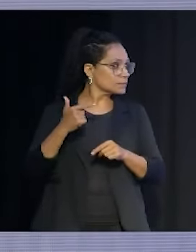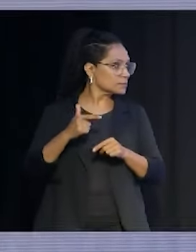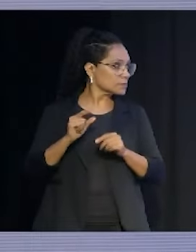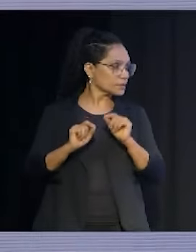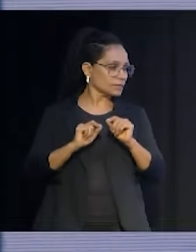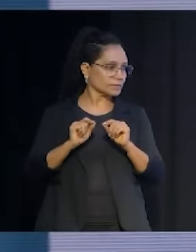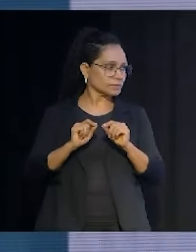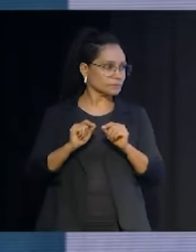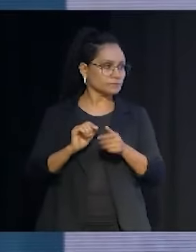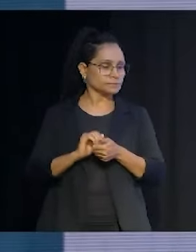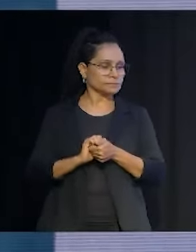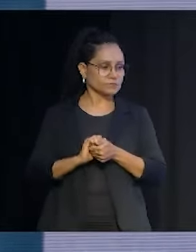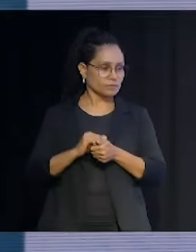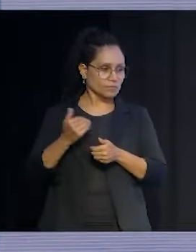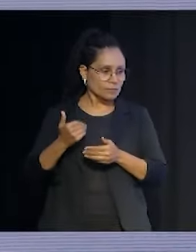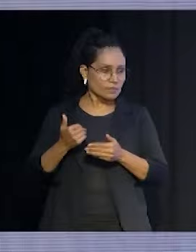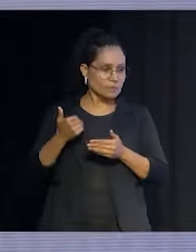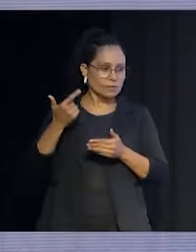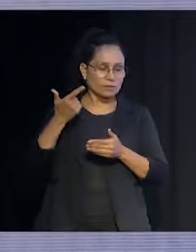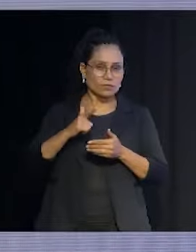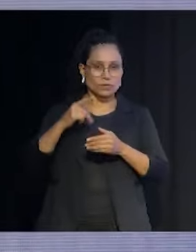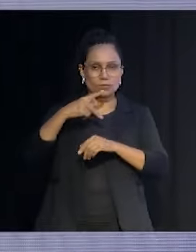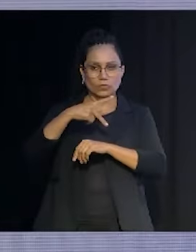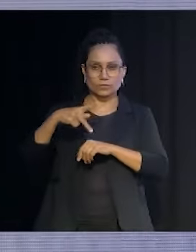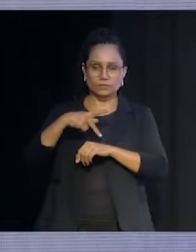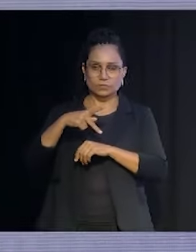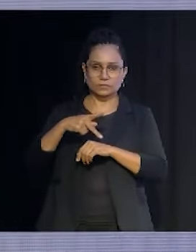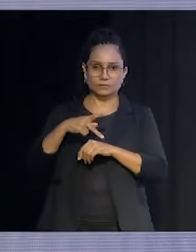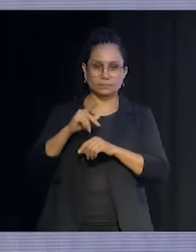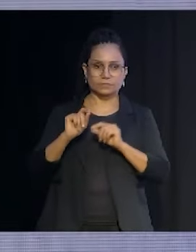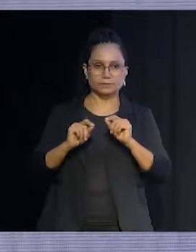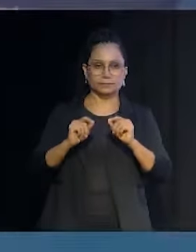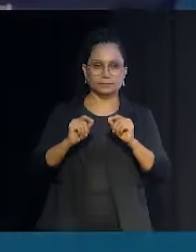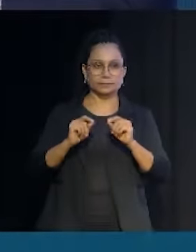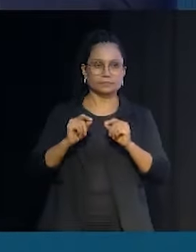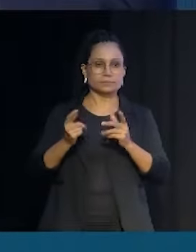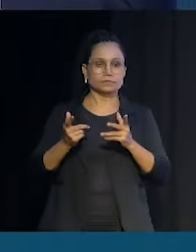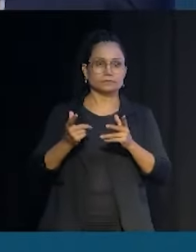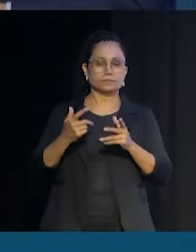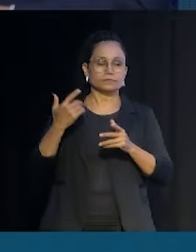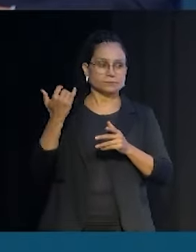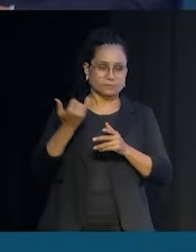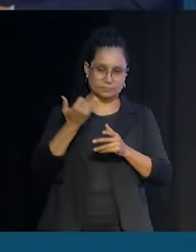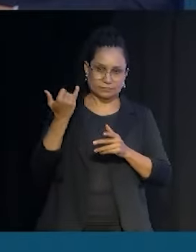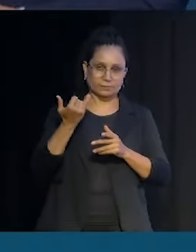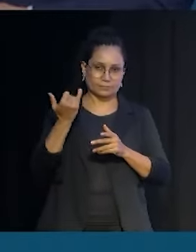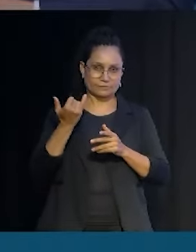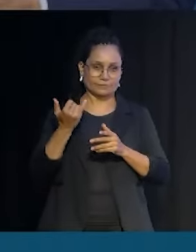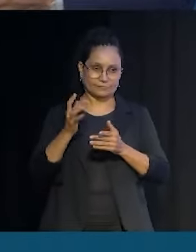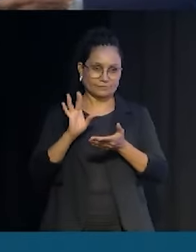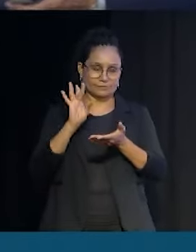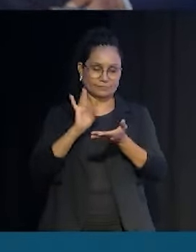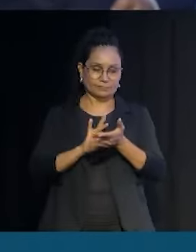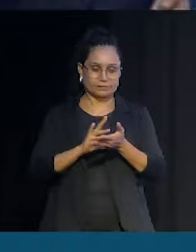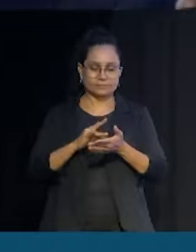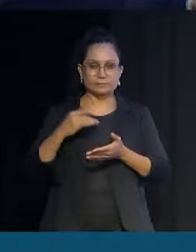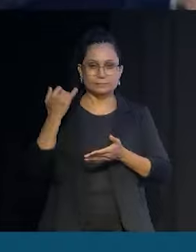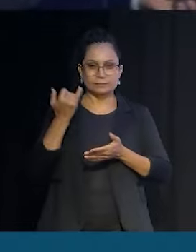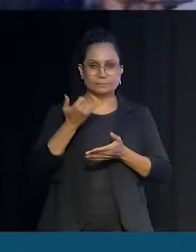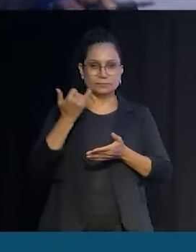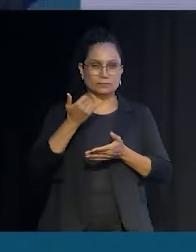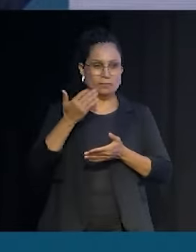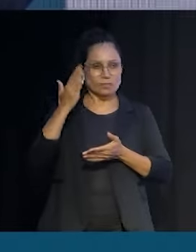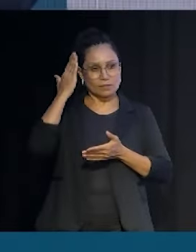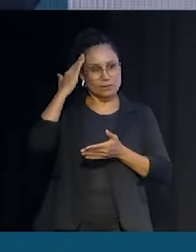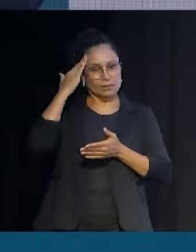que nadie tiene y en otros países del mundo. Entonces, eso es un facto. Tenemos